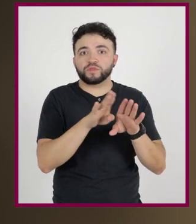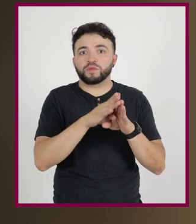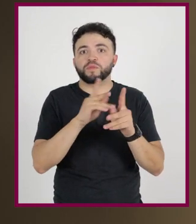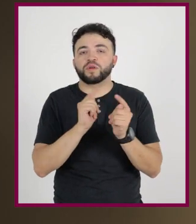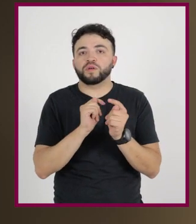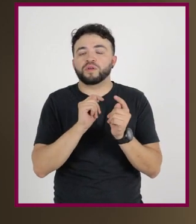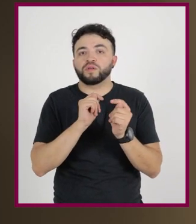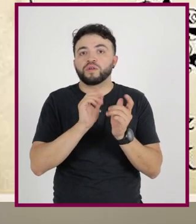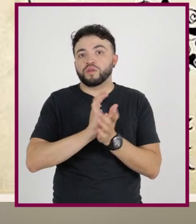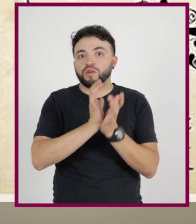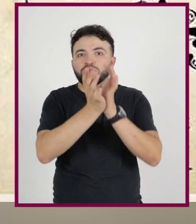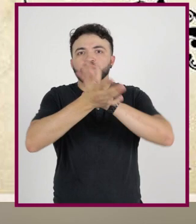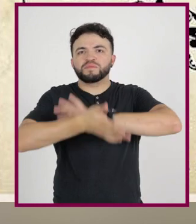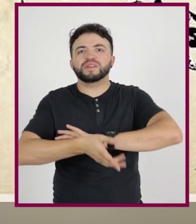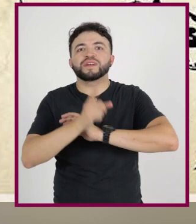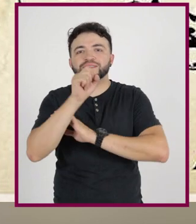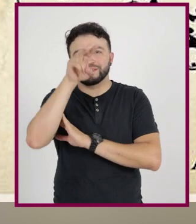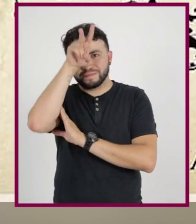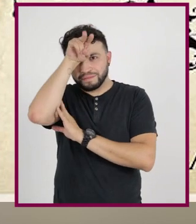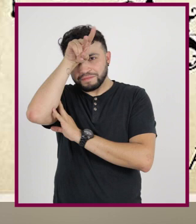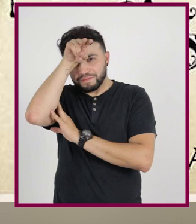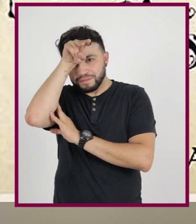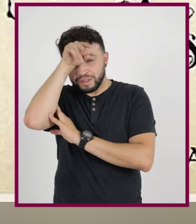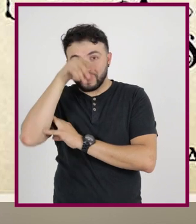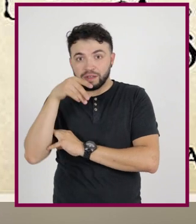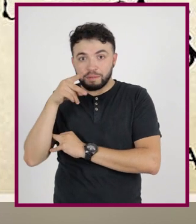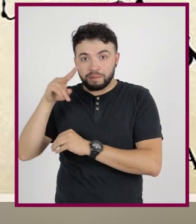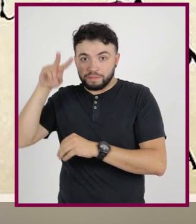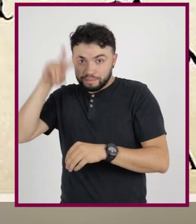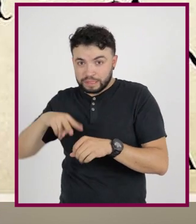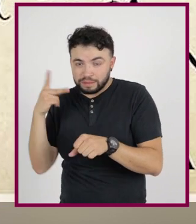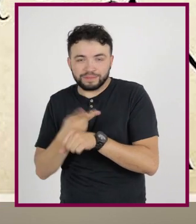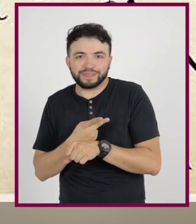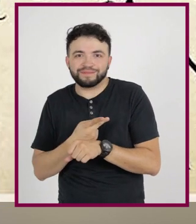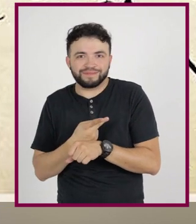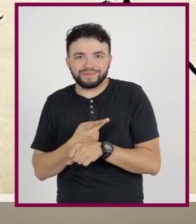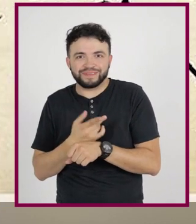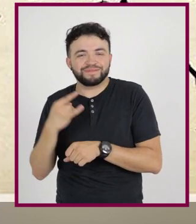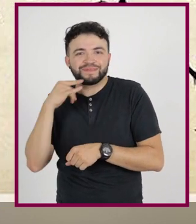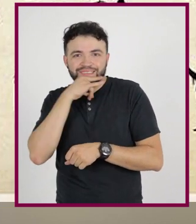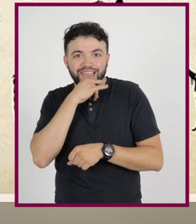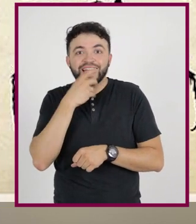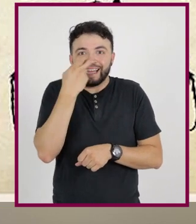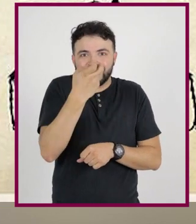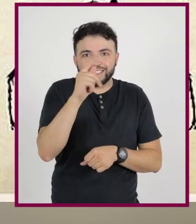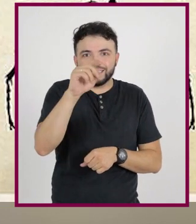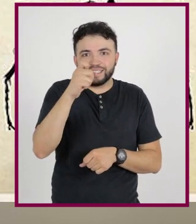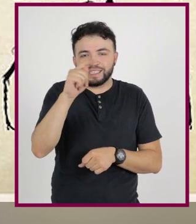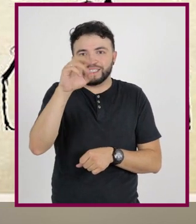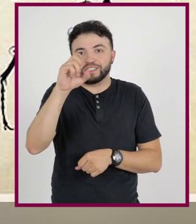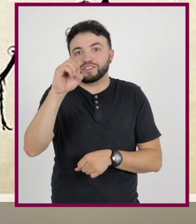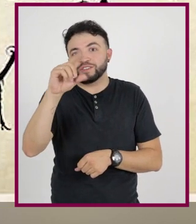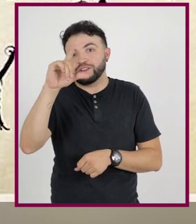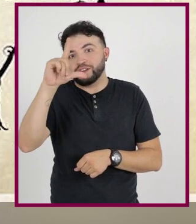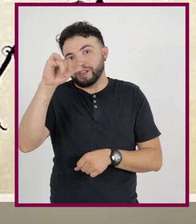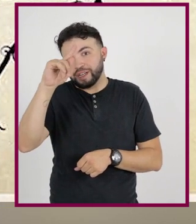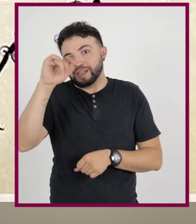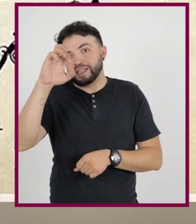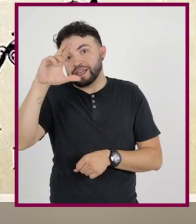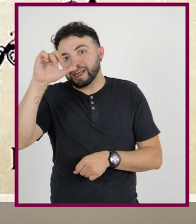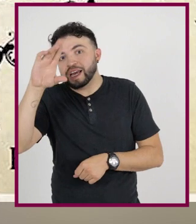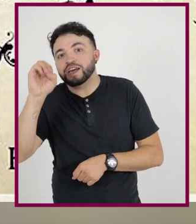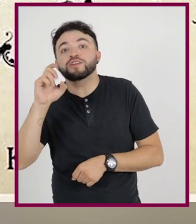lo cual es un recurso simbólico que intenta expresar algo, pero en la realidad objetiva y palpable que